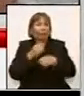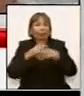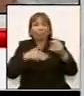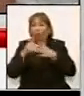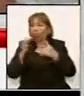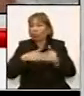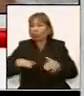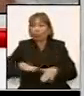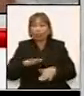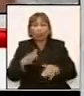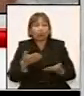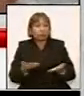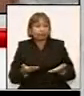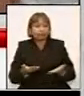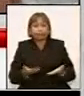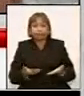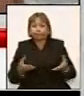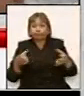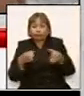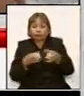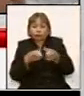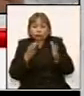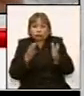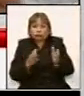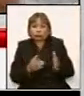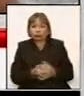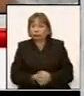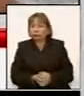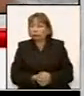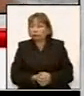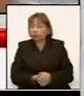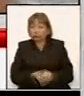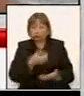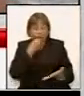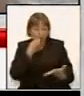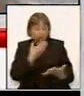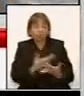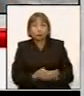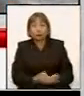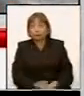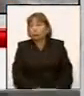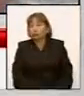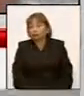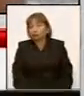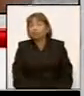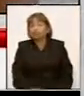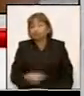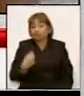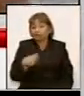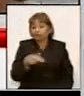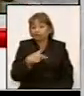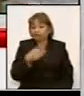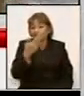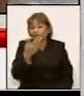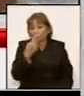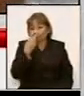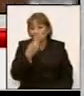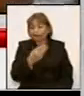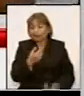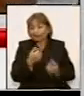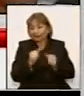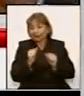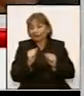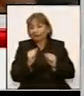anunciado que a través con las gestiones de los congresistas esto se logrará a buen puerto. Nosotros vamos a ver, por favor, tratar